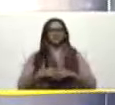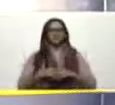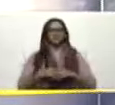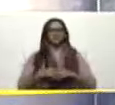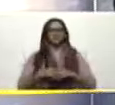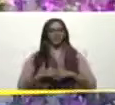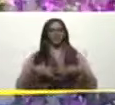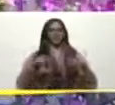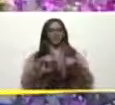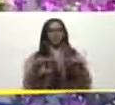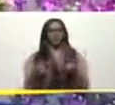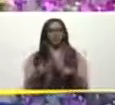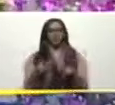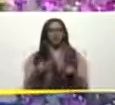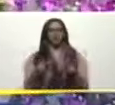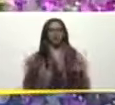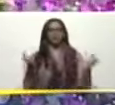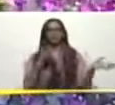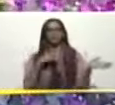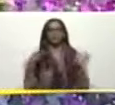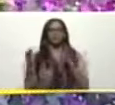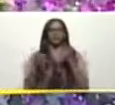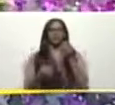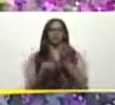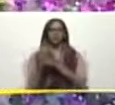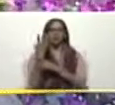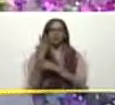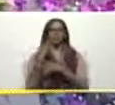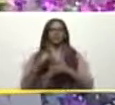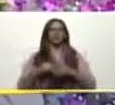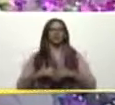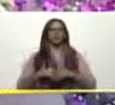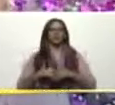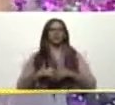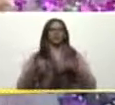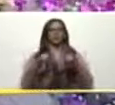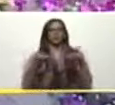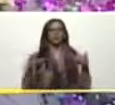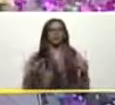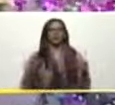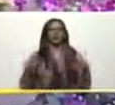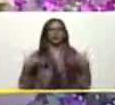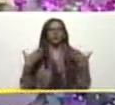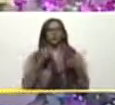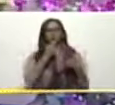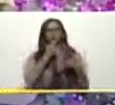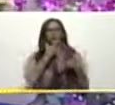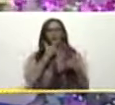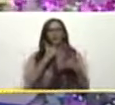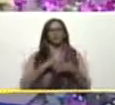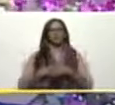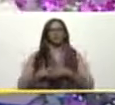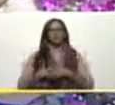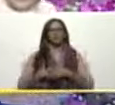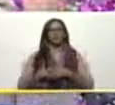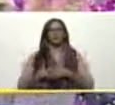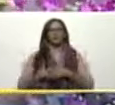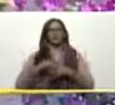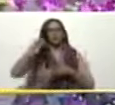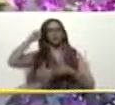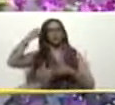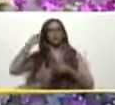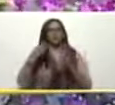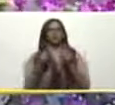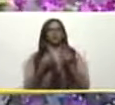En un lugar fresco, con árboles, y un lugar agradable, bonito, que nos recuerda